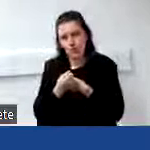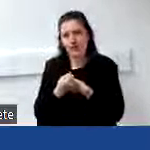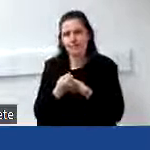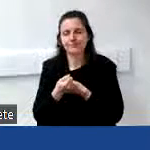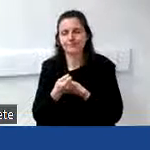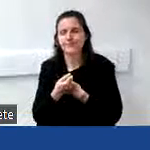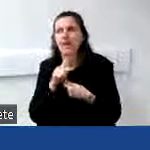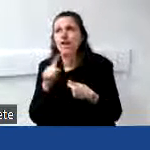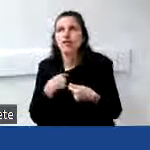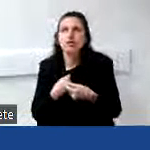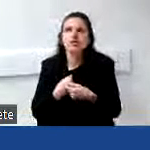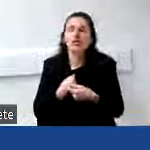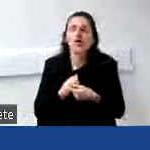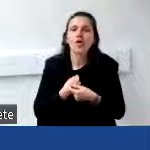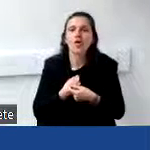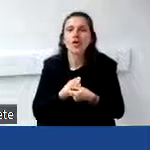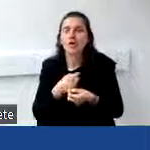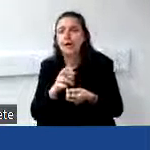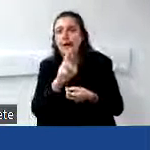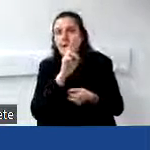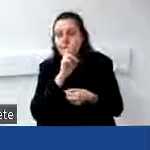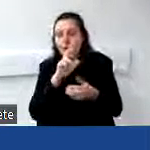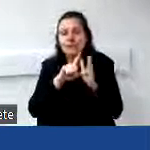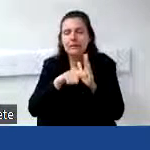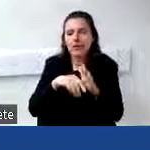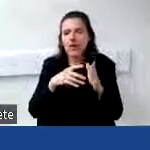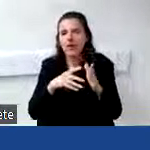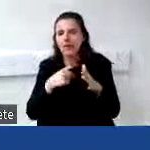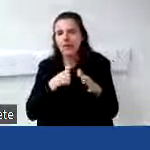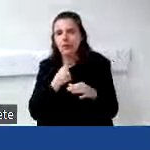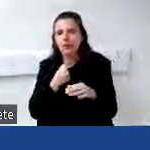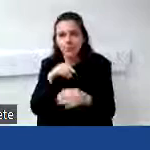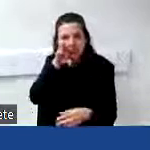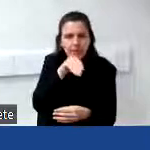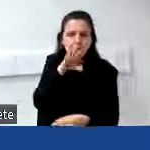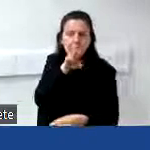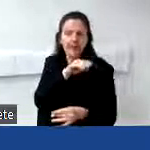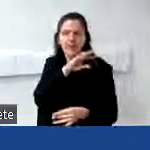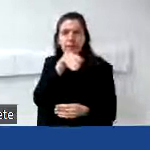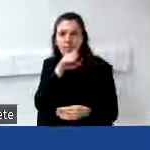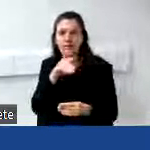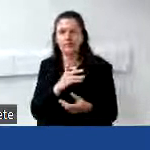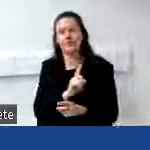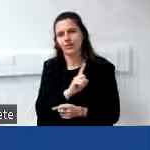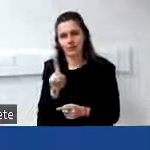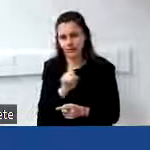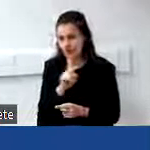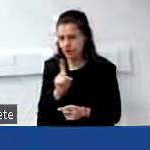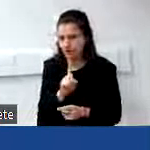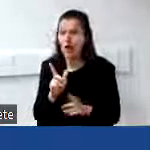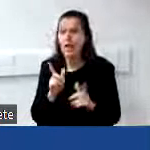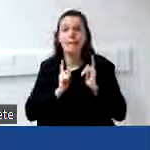sea necesario, de que la persona con discapacidad intelectual no logre una comunicación con el médico,